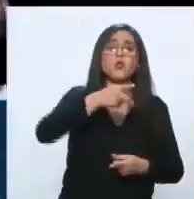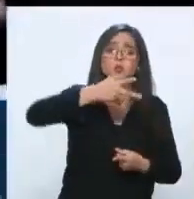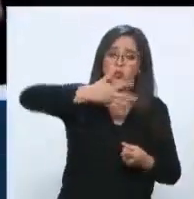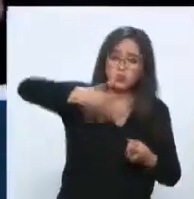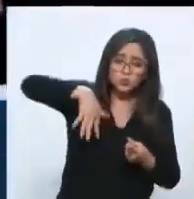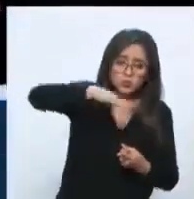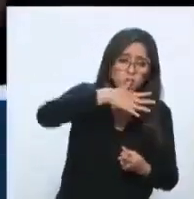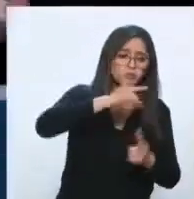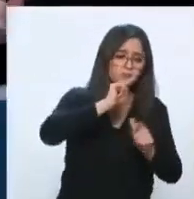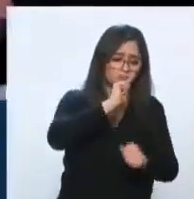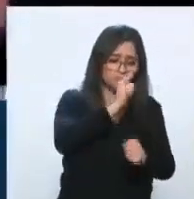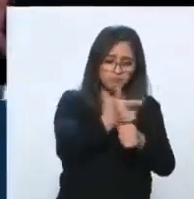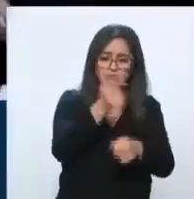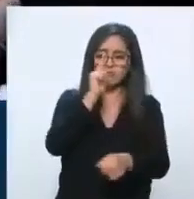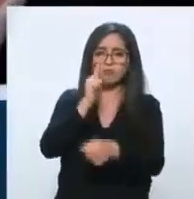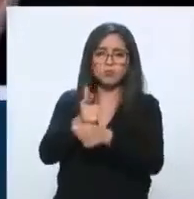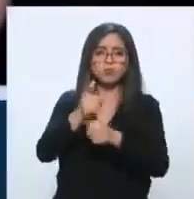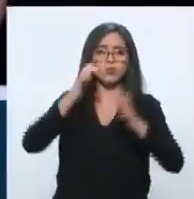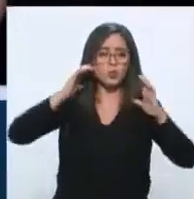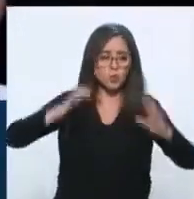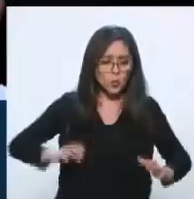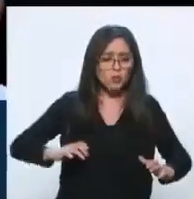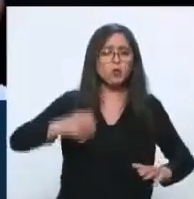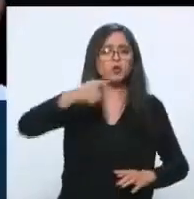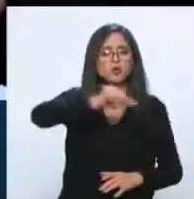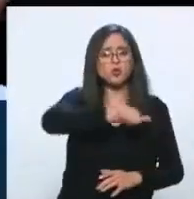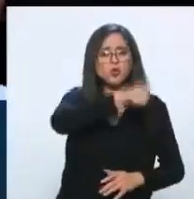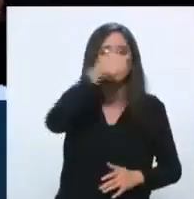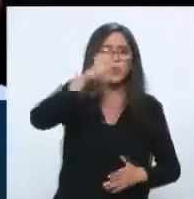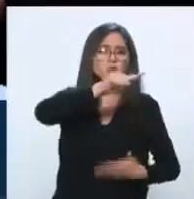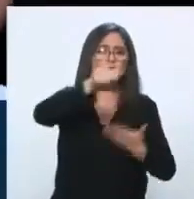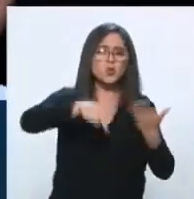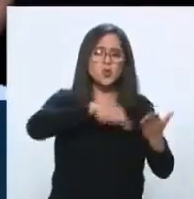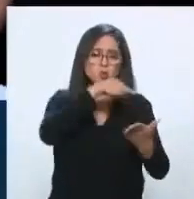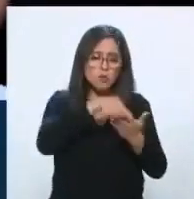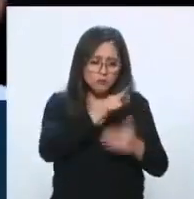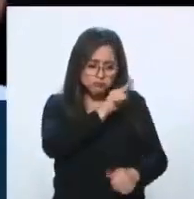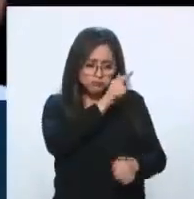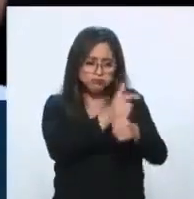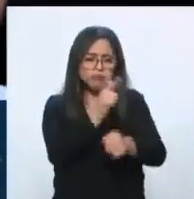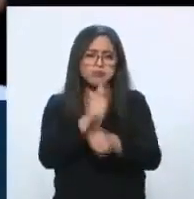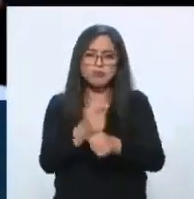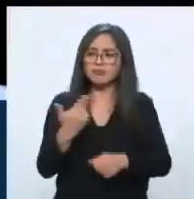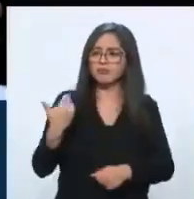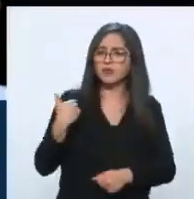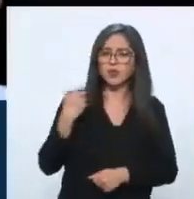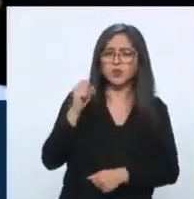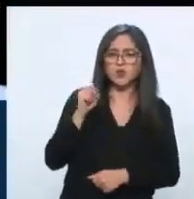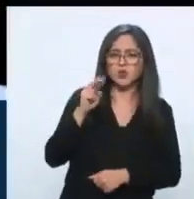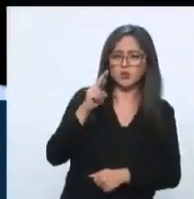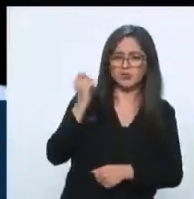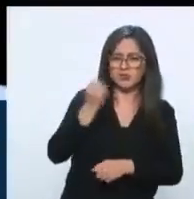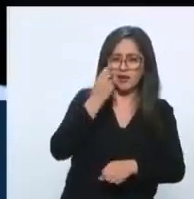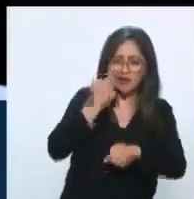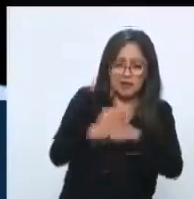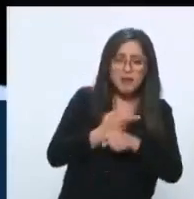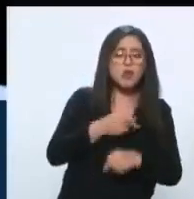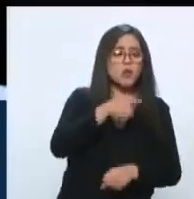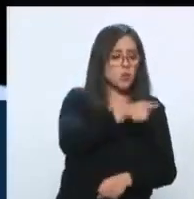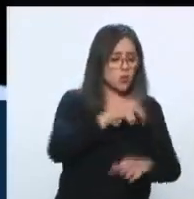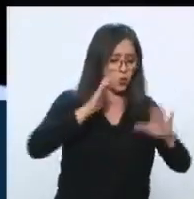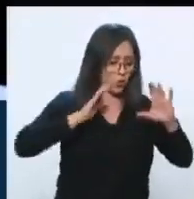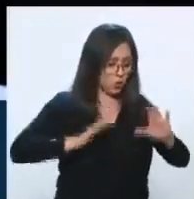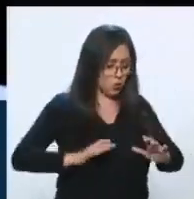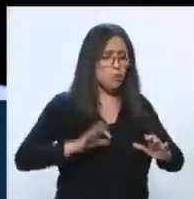encontrar cuerpos que ahora exhumaron, sino de, como decía el subsecretario Encinas, de ponerlos en contacto con sus